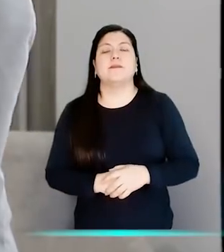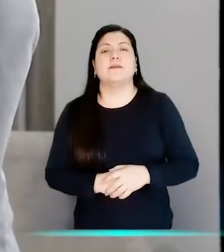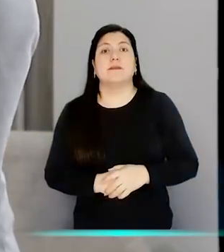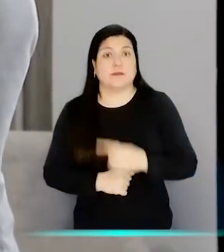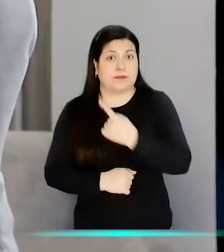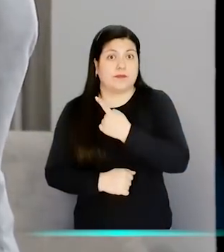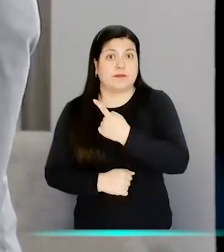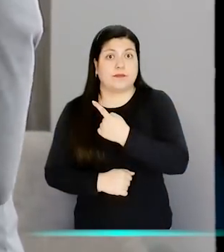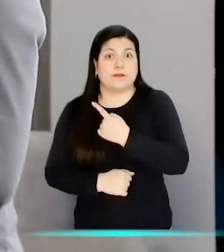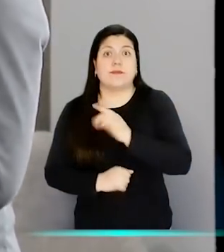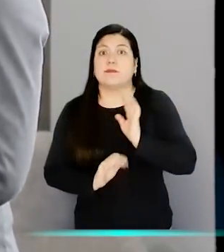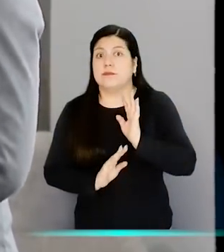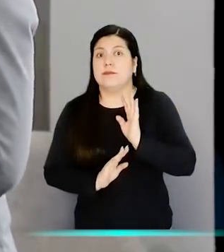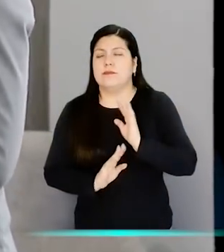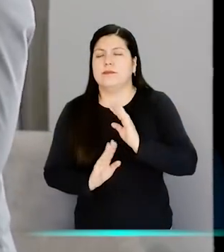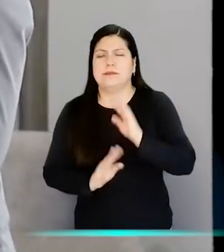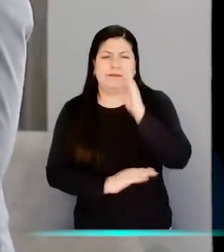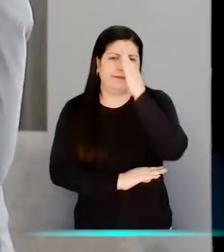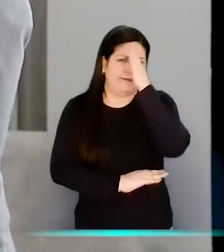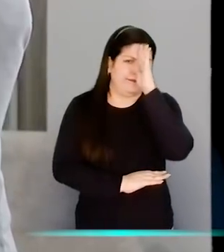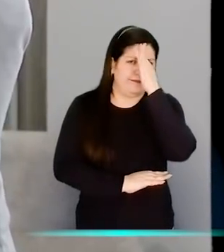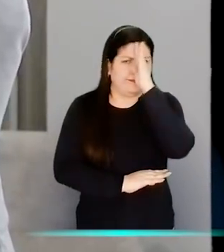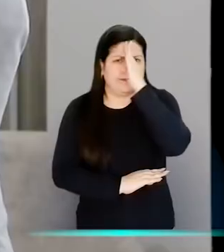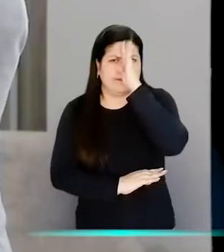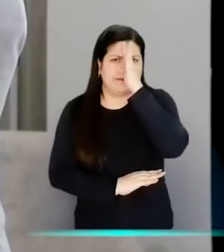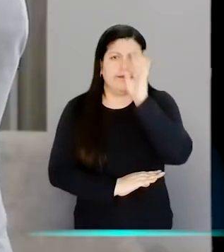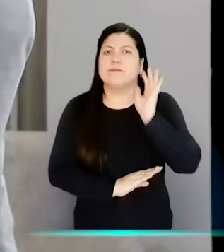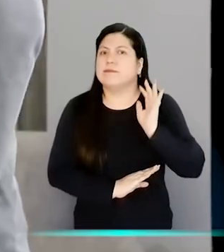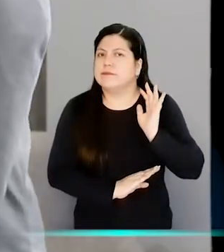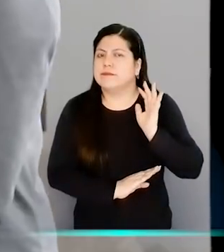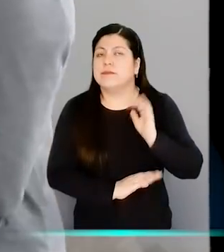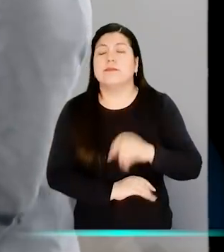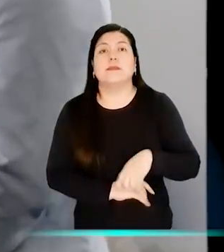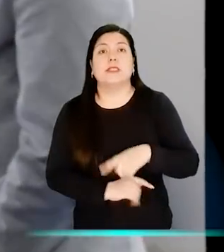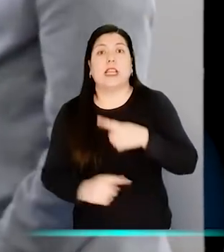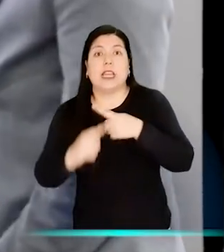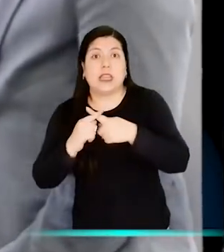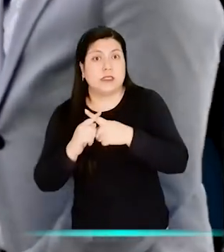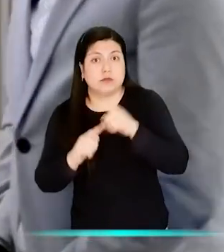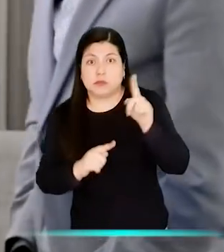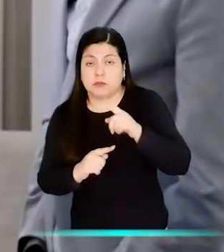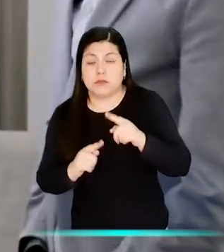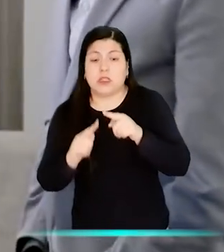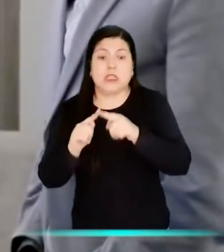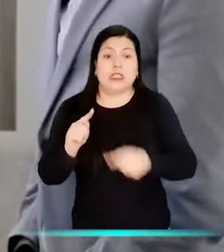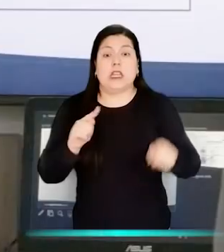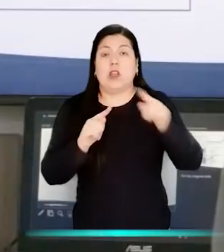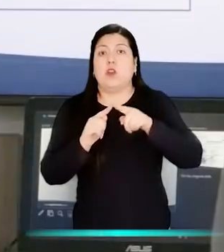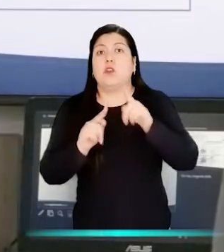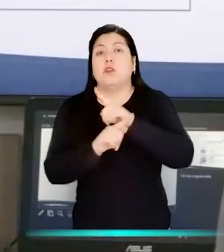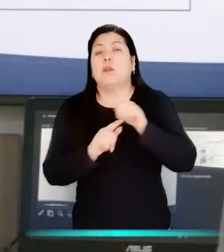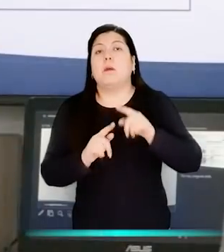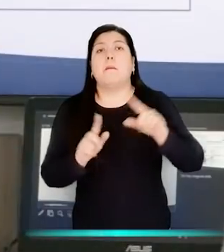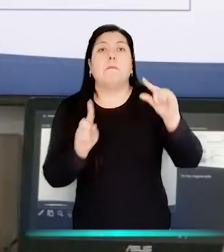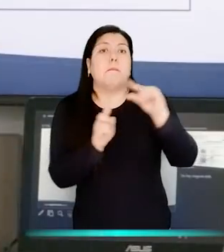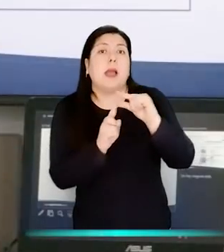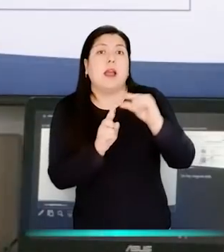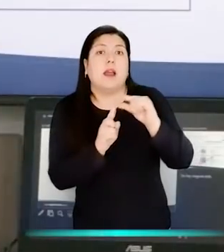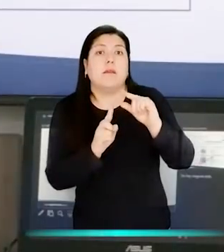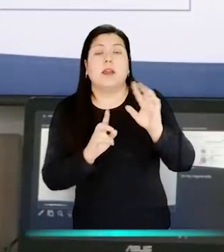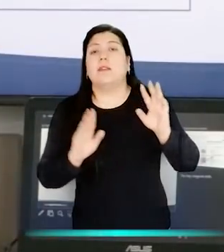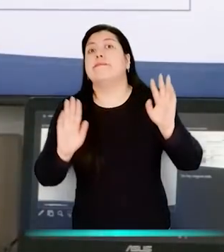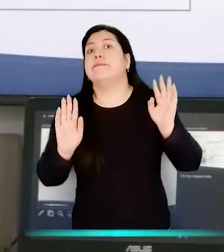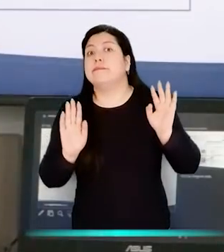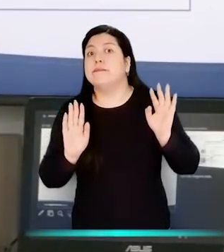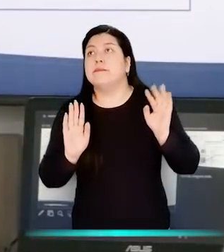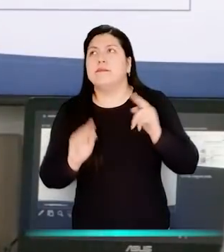candidato. Esta podría resultar polémica. Claro, porque no es una X, no es un círculo, son dos